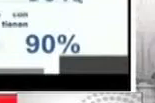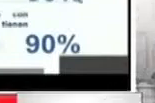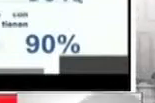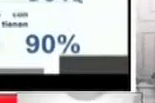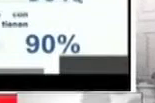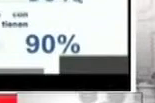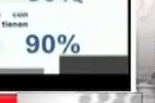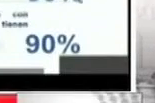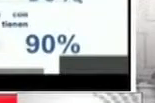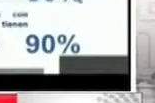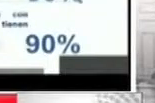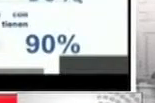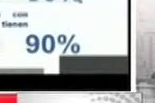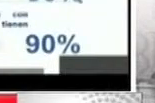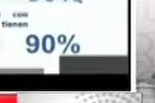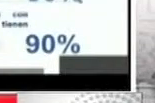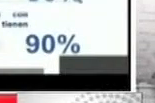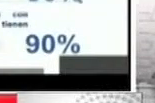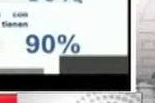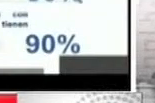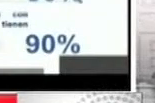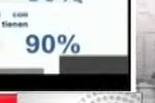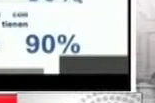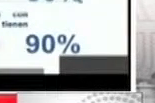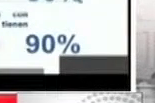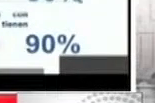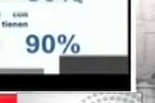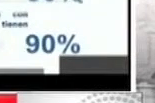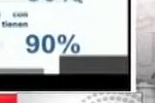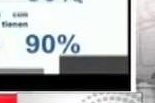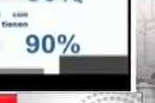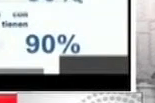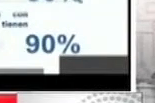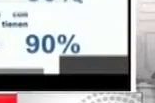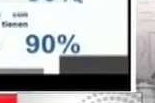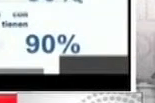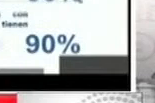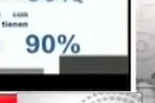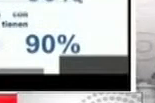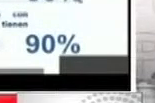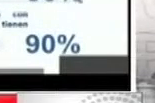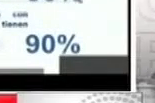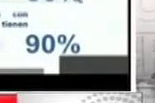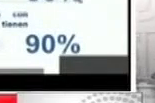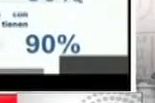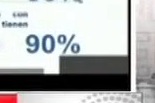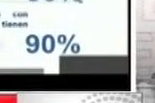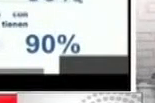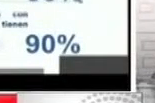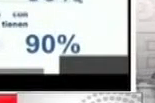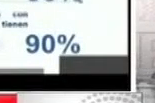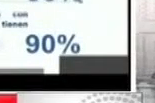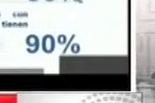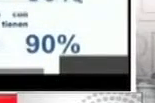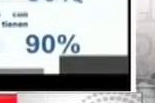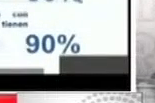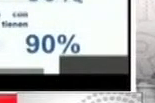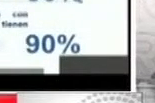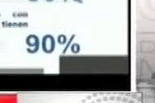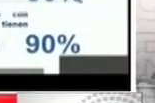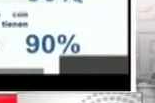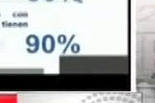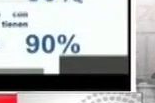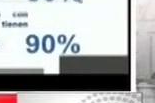¿no? Para esto hemos pensado, por ejemplo, que gastos como que tiene MINSA en alquileres,